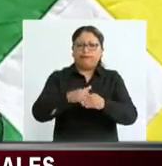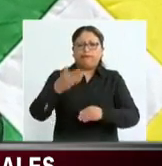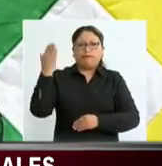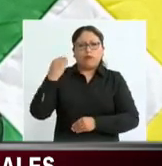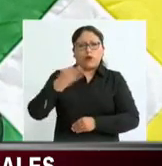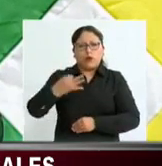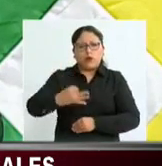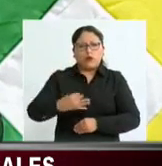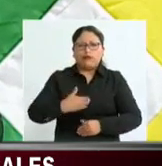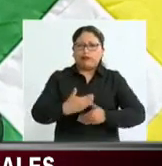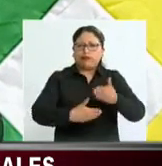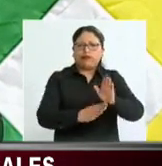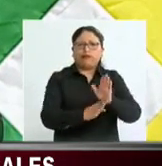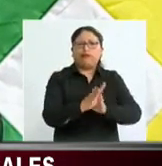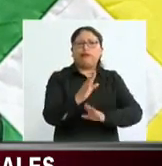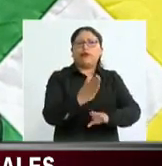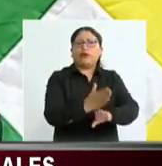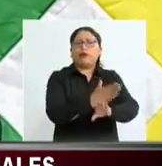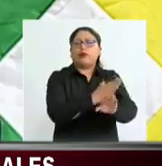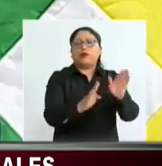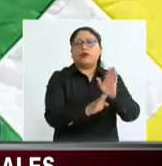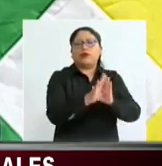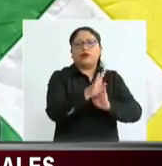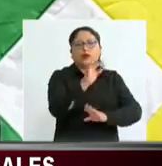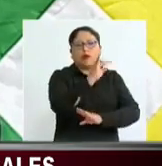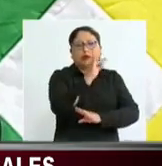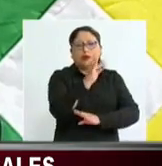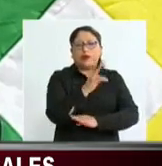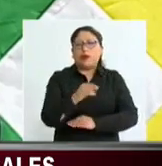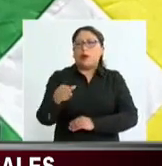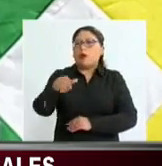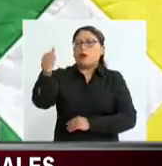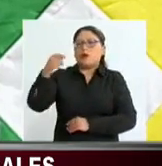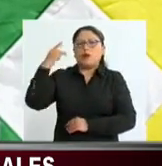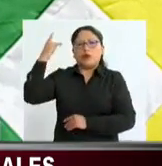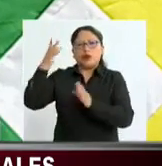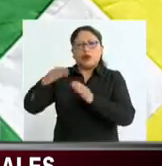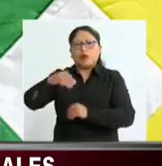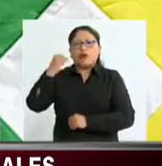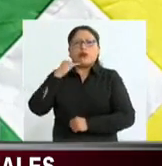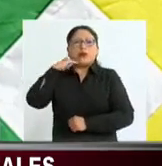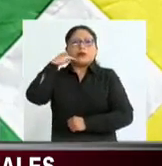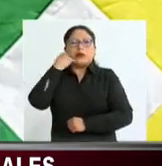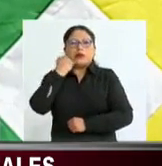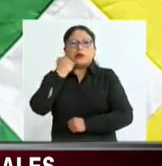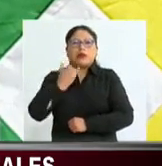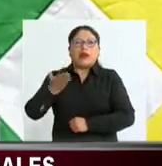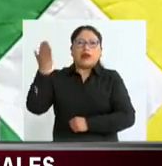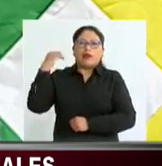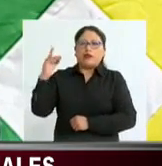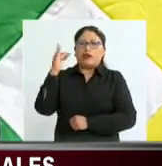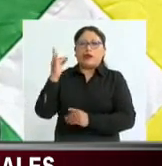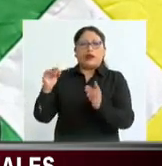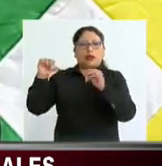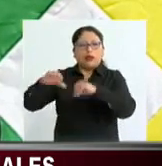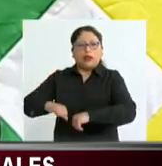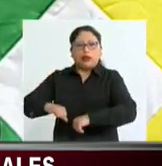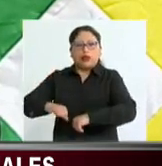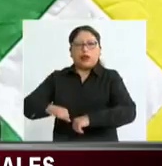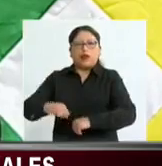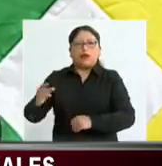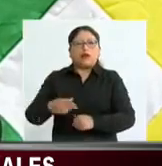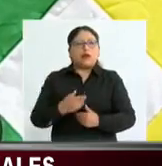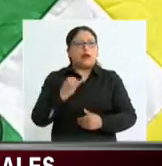esté sacando adelante a Bolivia. Sigamos trabajando, hermanas y hermanos, por una Bolivia digna, por una Bolivia soberana,